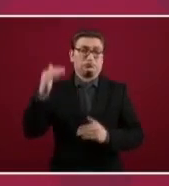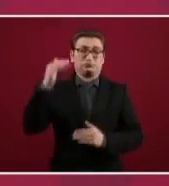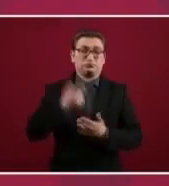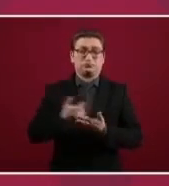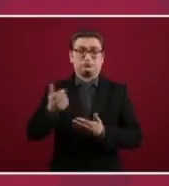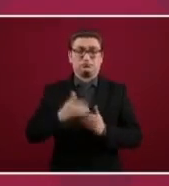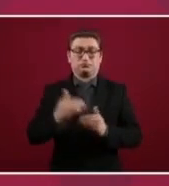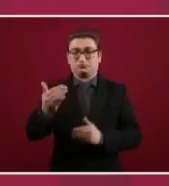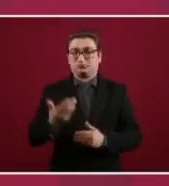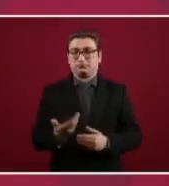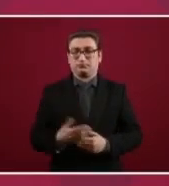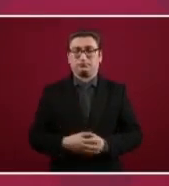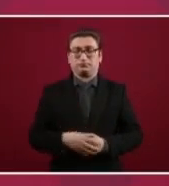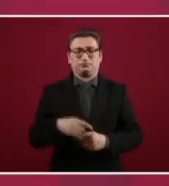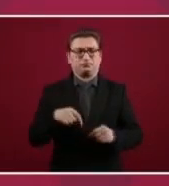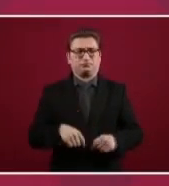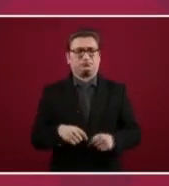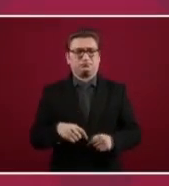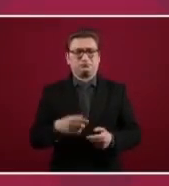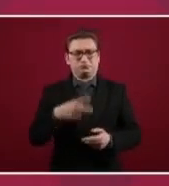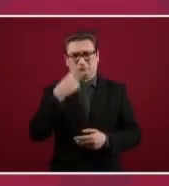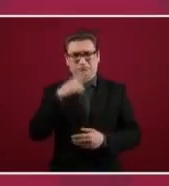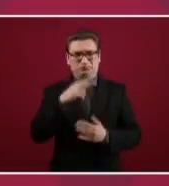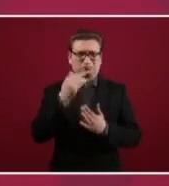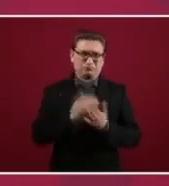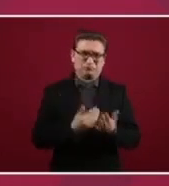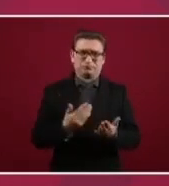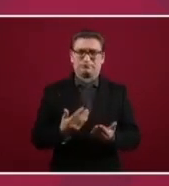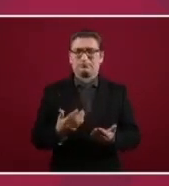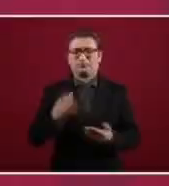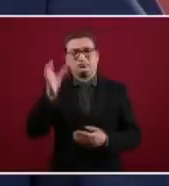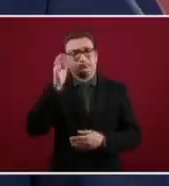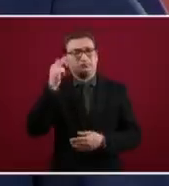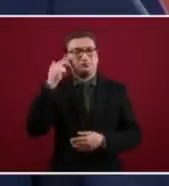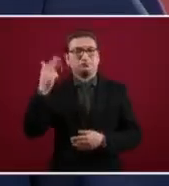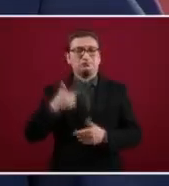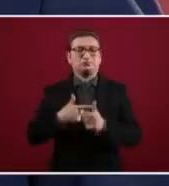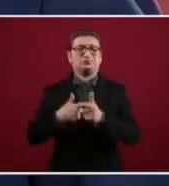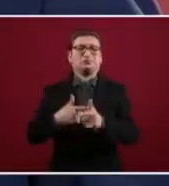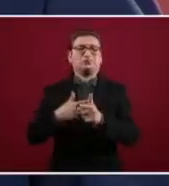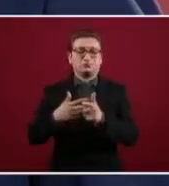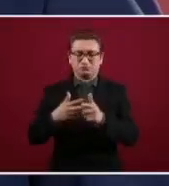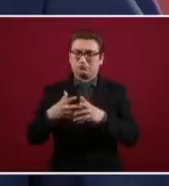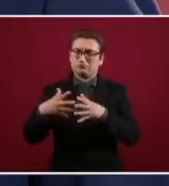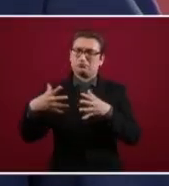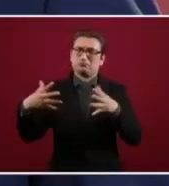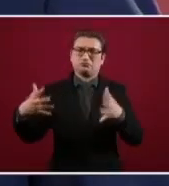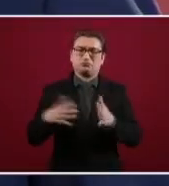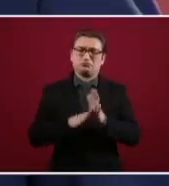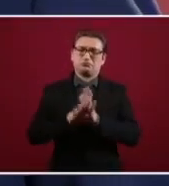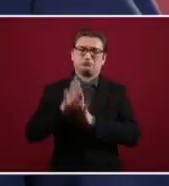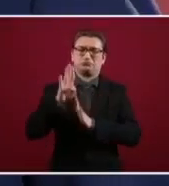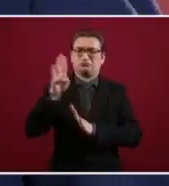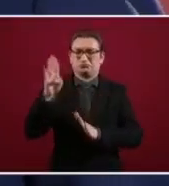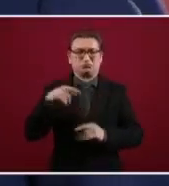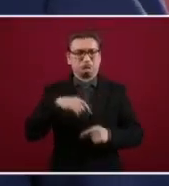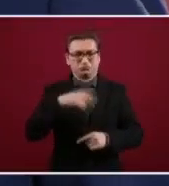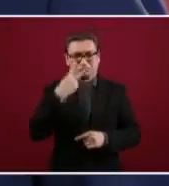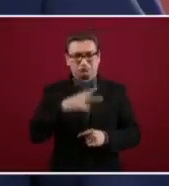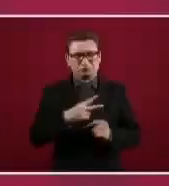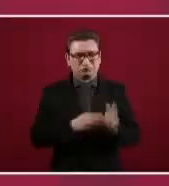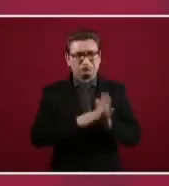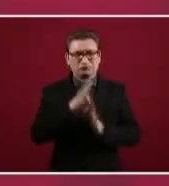china que en méxico y en chinas siguen creciendo bien méxico